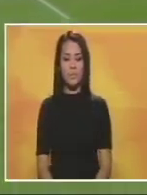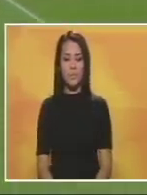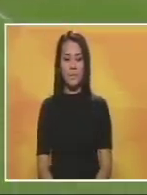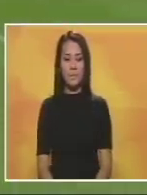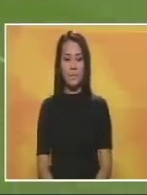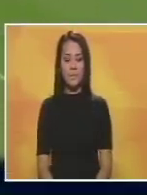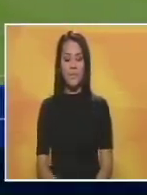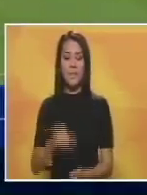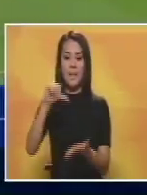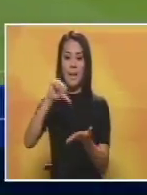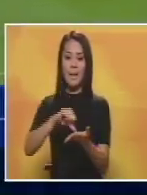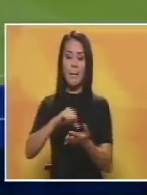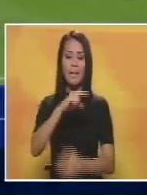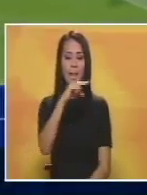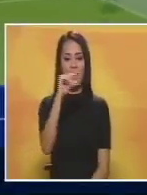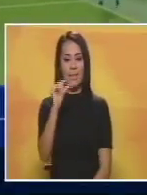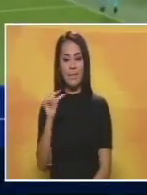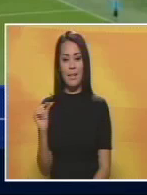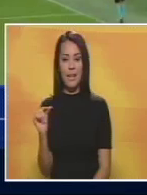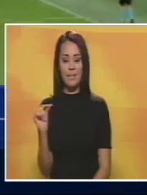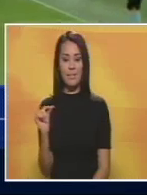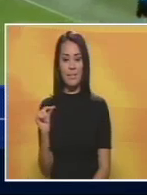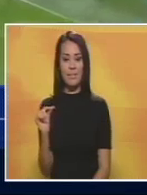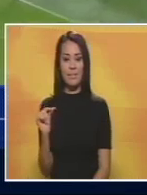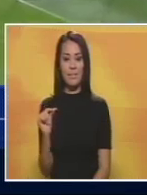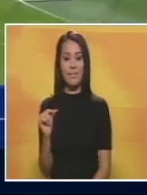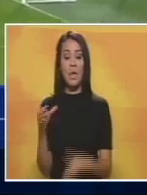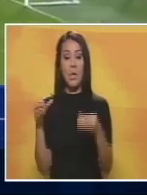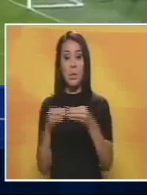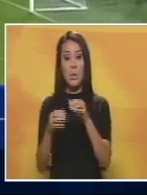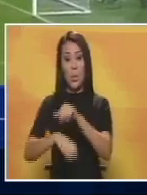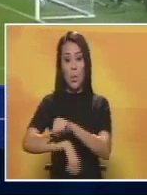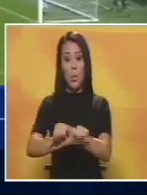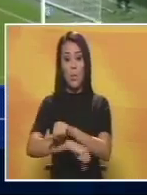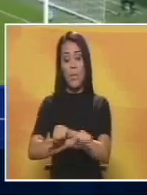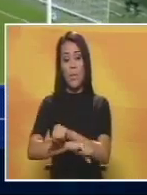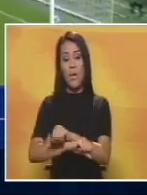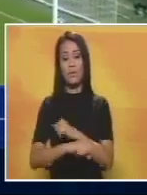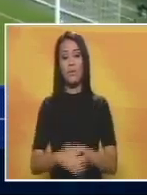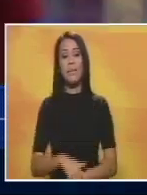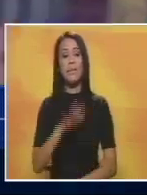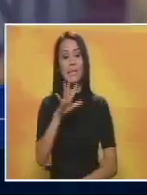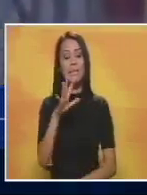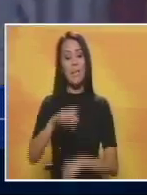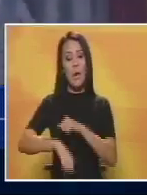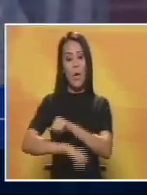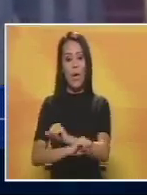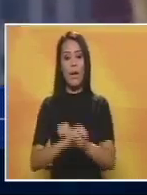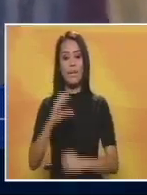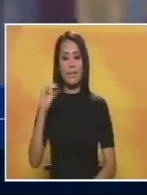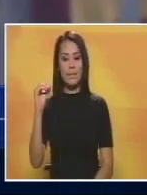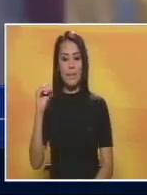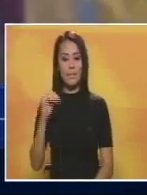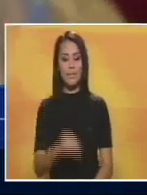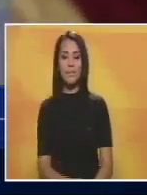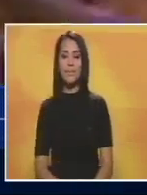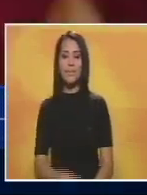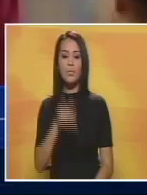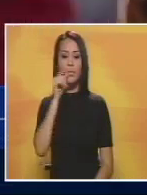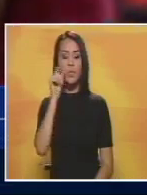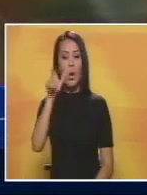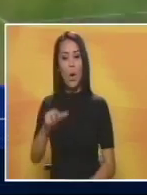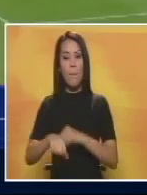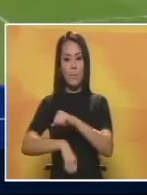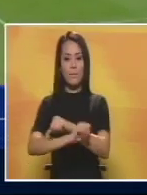Y en la capital de Italia, la Roma goleó al Pilsen de República Checa 5-0. El bosnio Edin